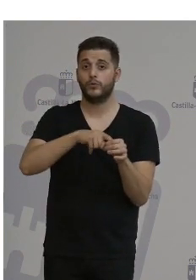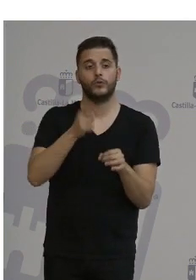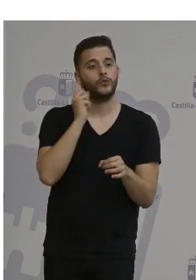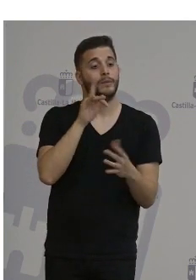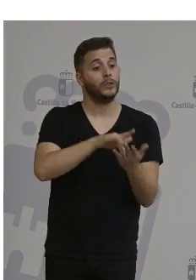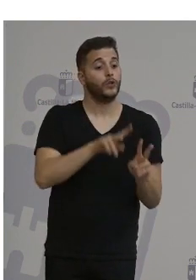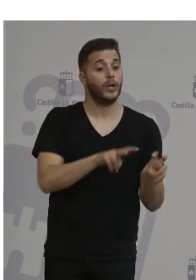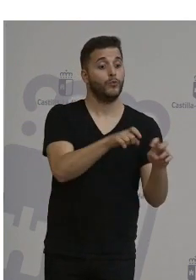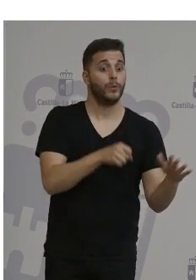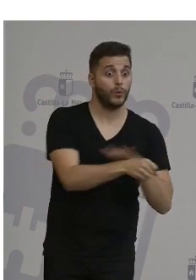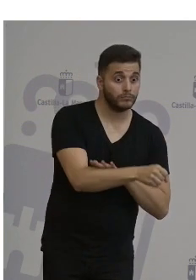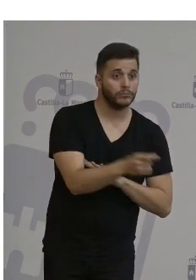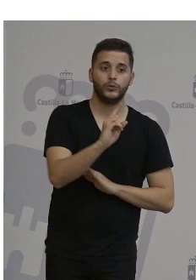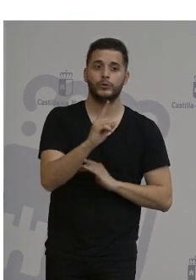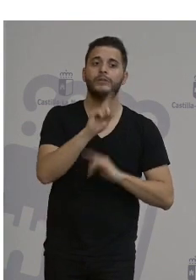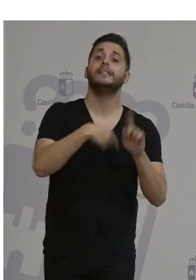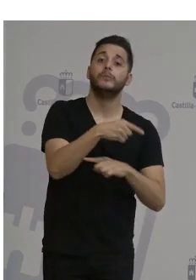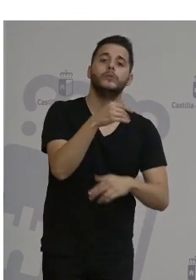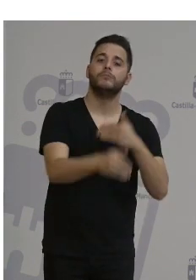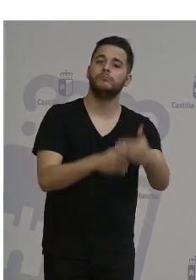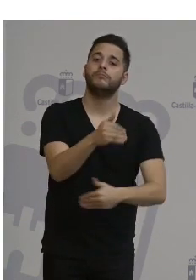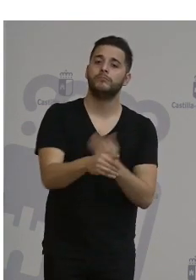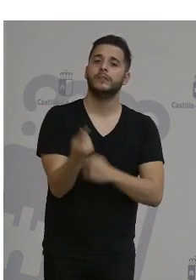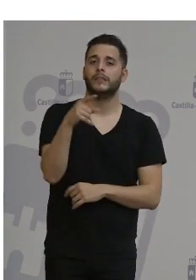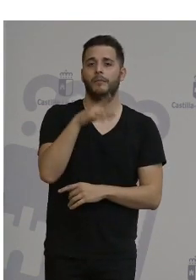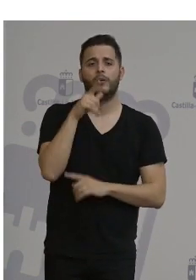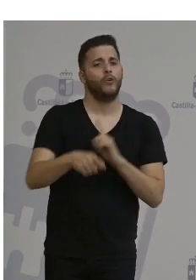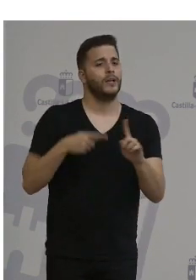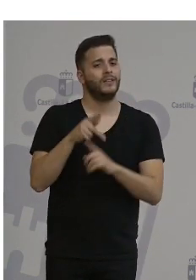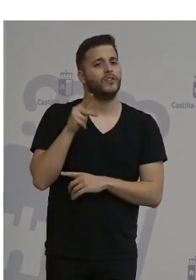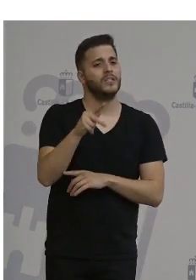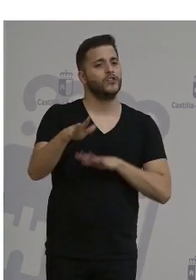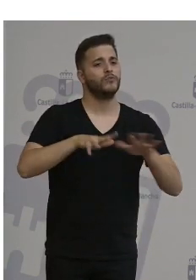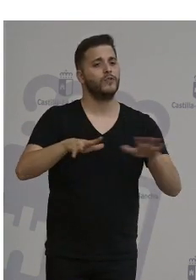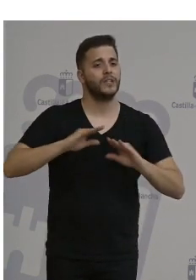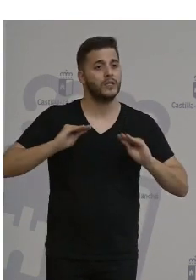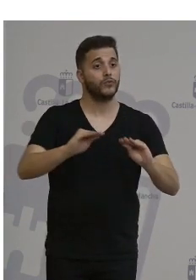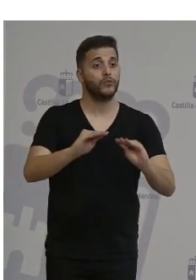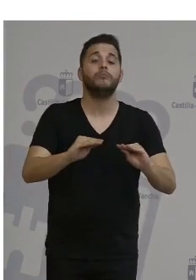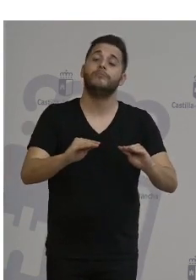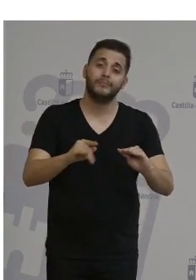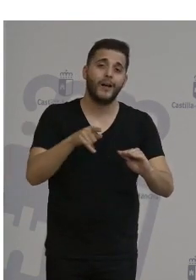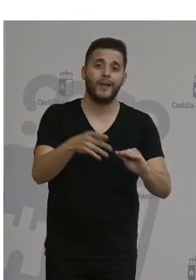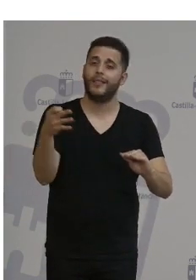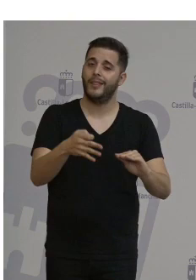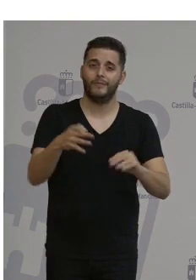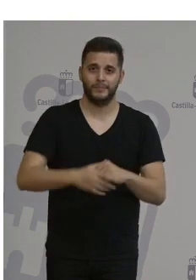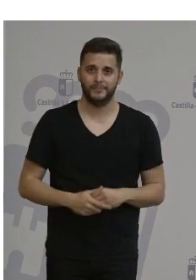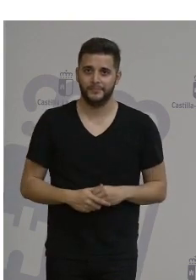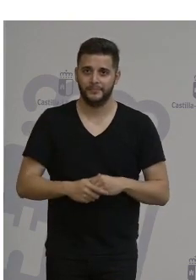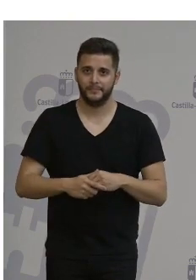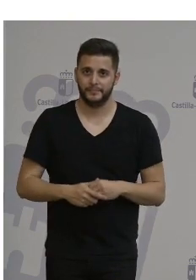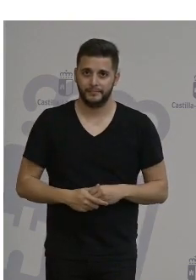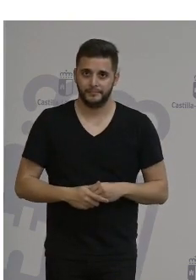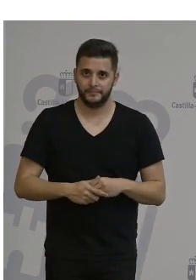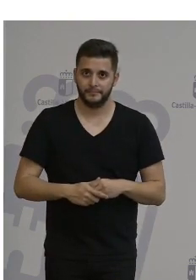ingreso, sino también en fases posteriores para facilitar el derecho a su movilidad, como no podría ser de otra manera. La